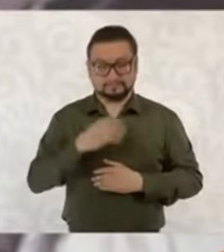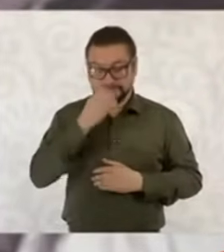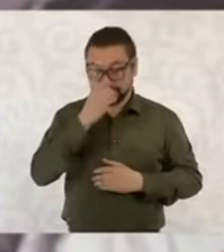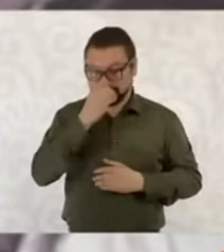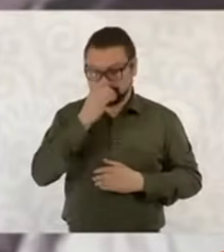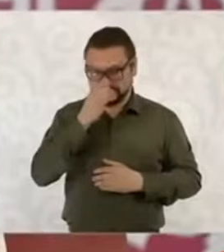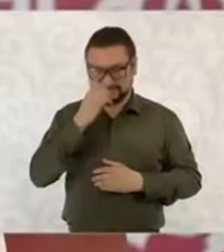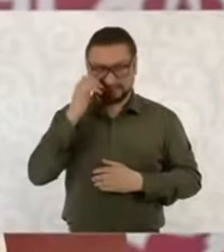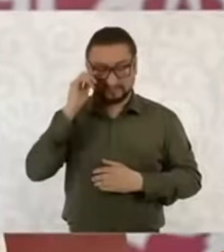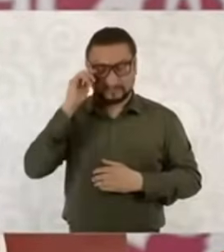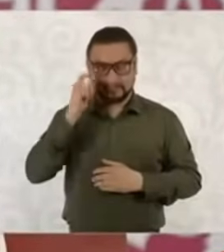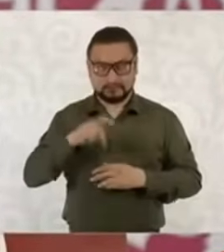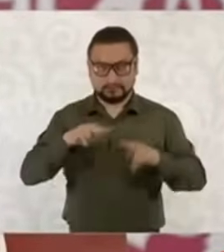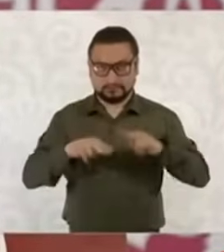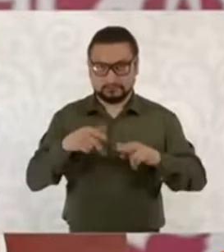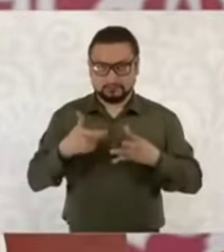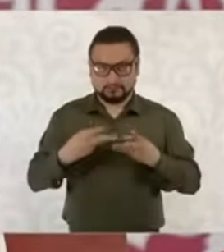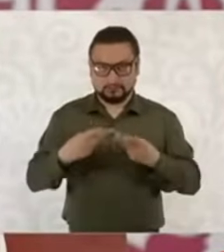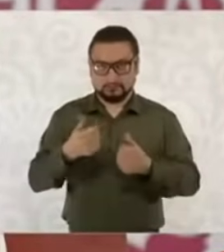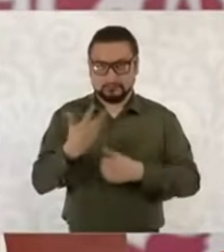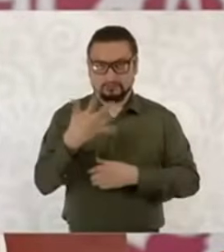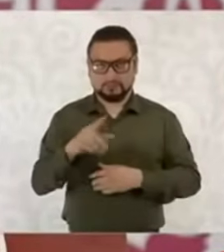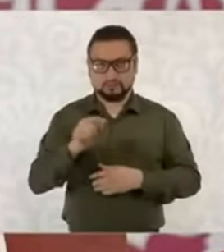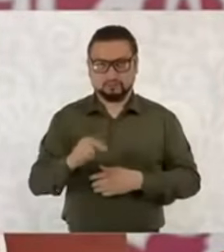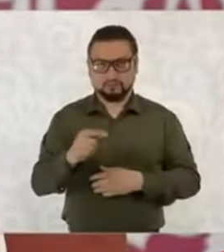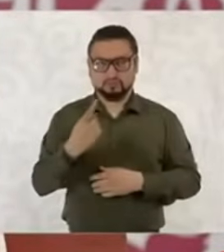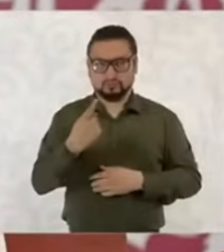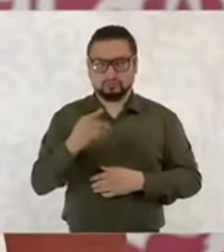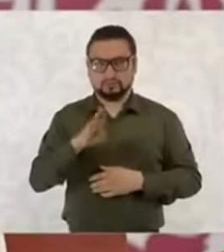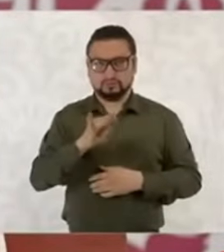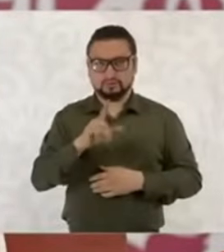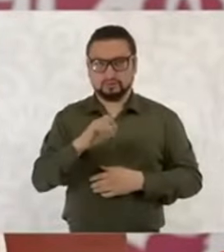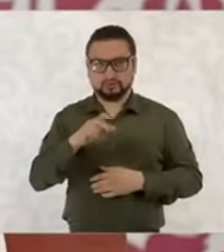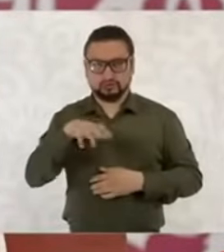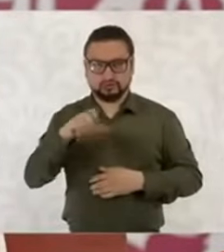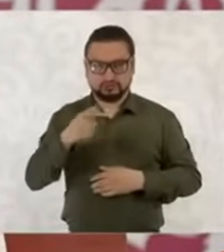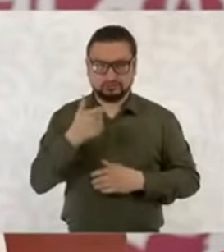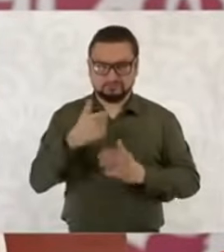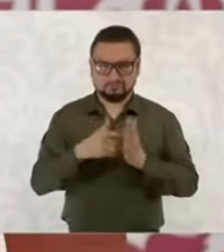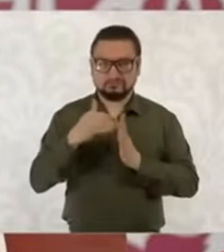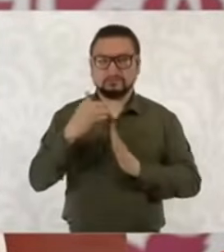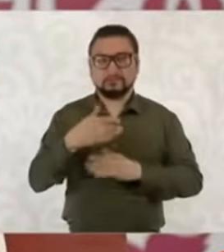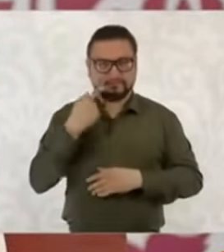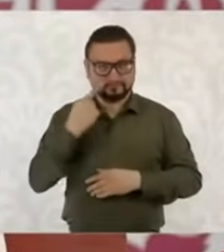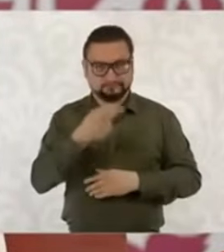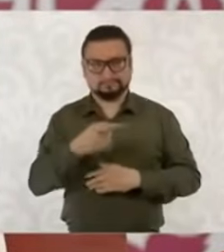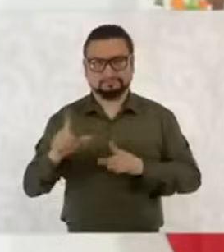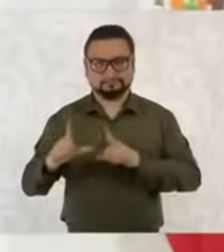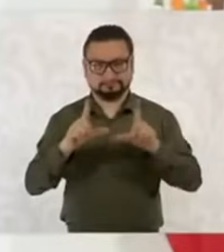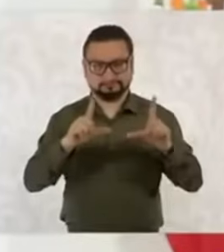agregado, el nivel de gasto es de 10.1 billones de pesos. Vamos a la presentación.